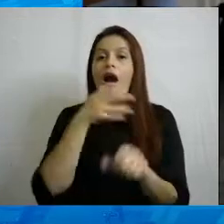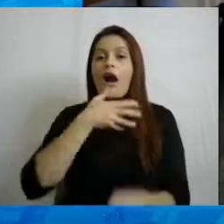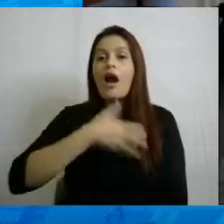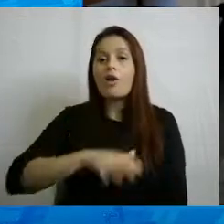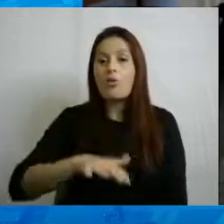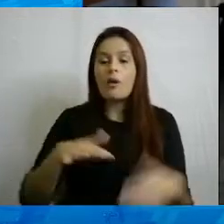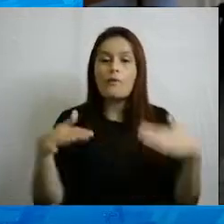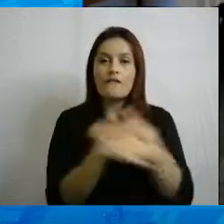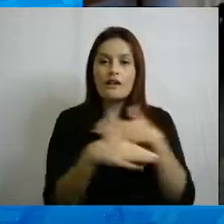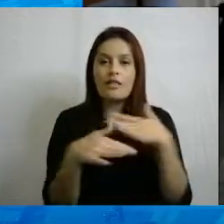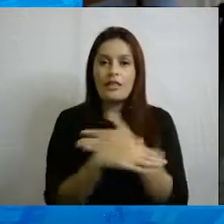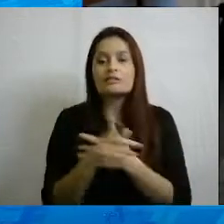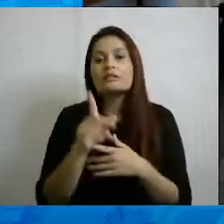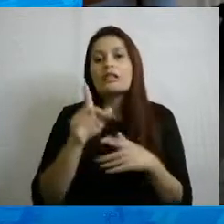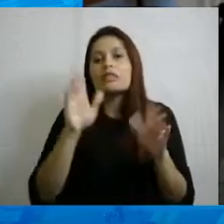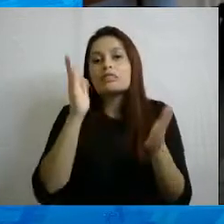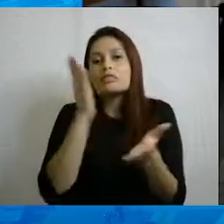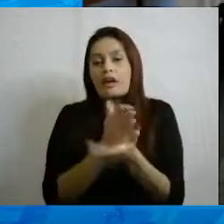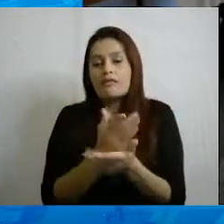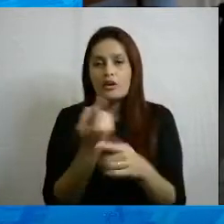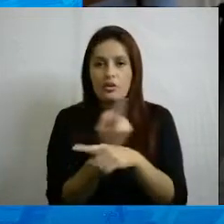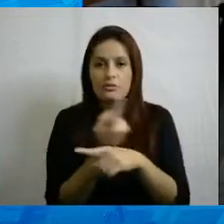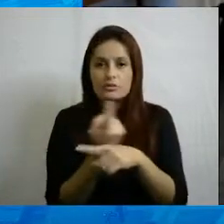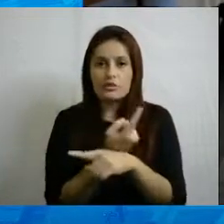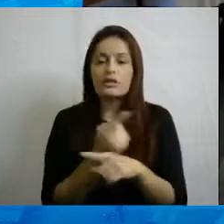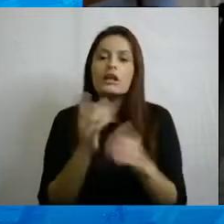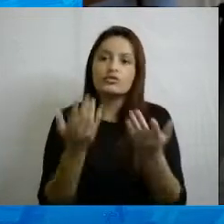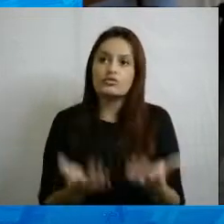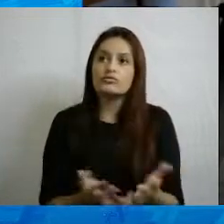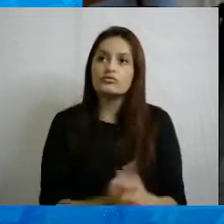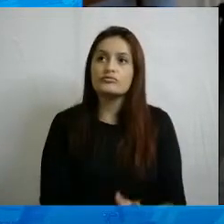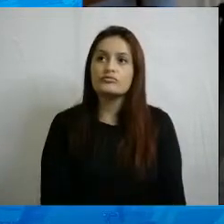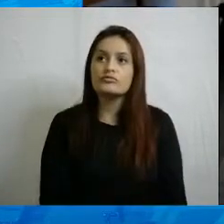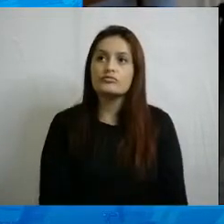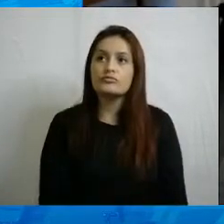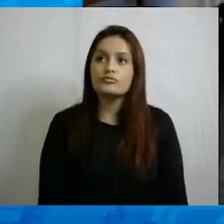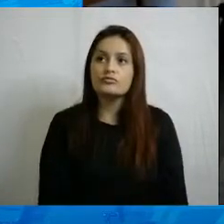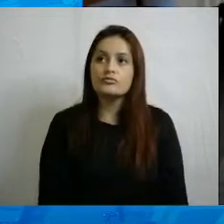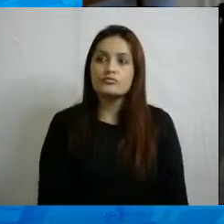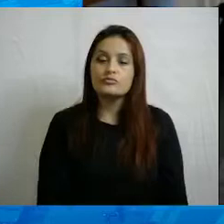dos temas, temazos que hay que darle urgencia. Así que eso. Gracias.